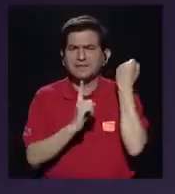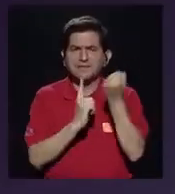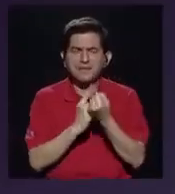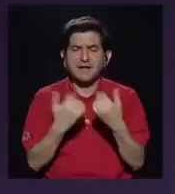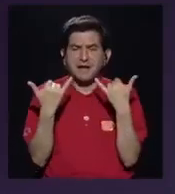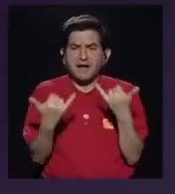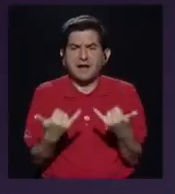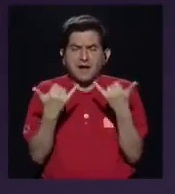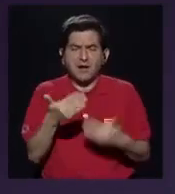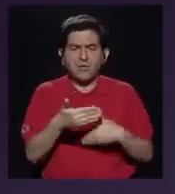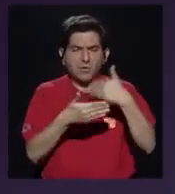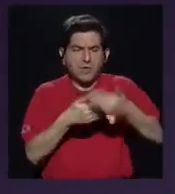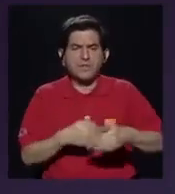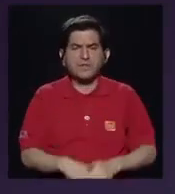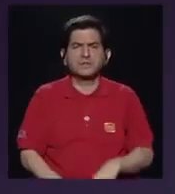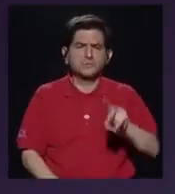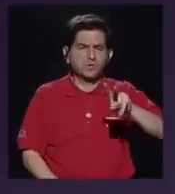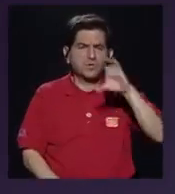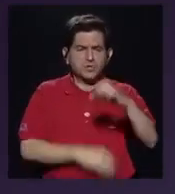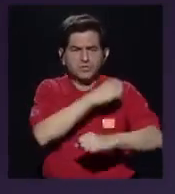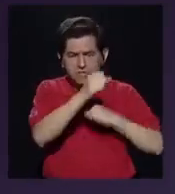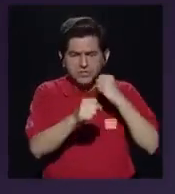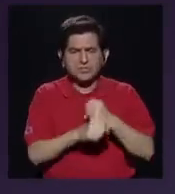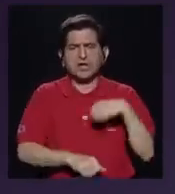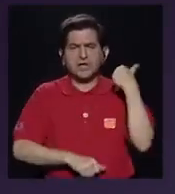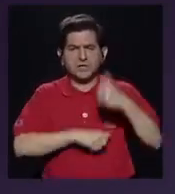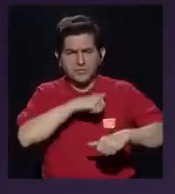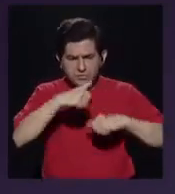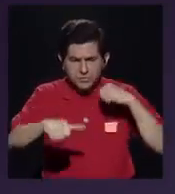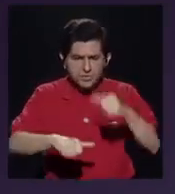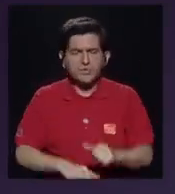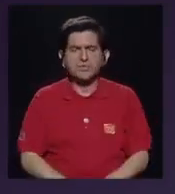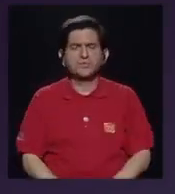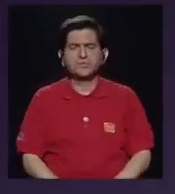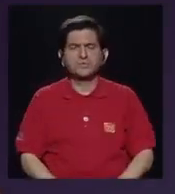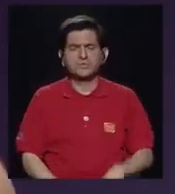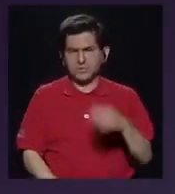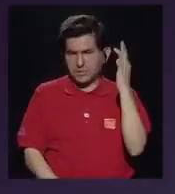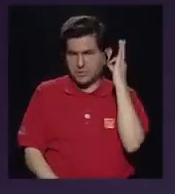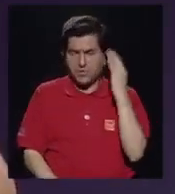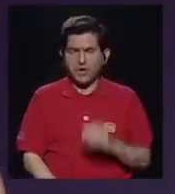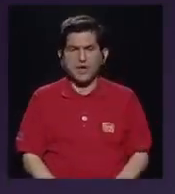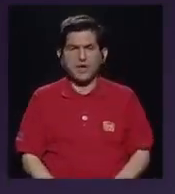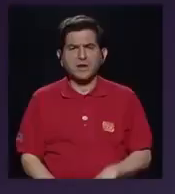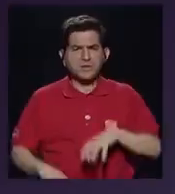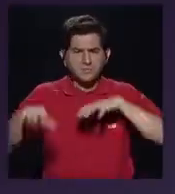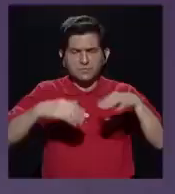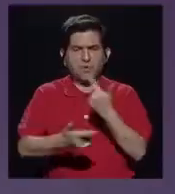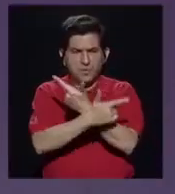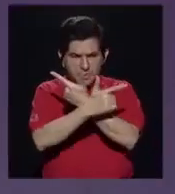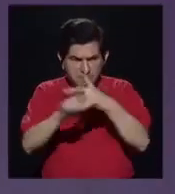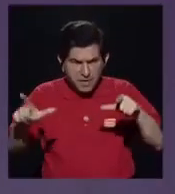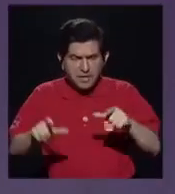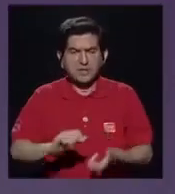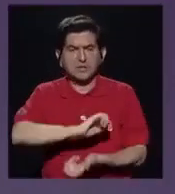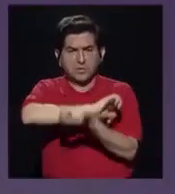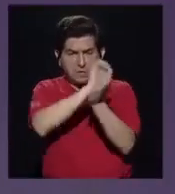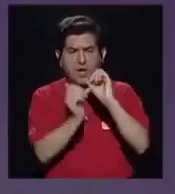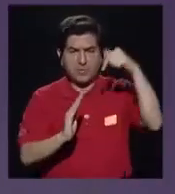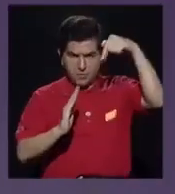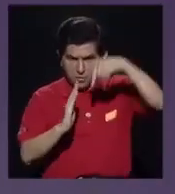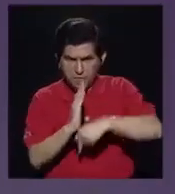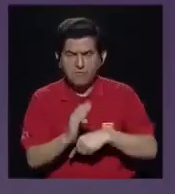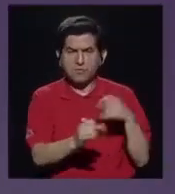en este momento después de dos siglos de lucha feministas del movimiento de liberación de las mujeres que han producido cambios profundos